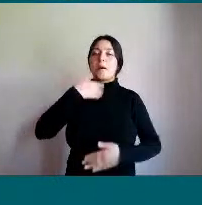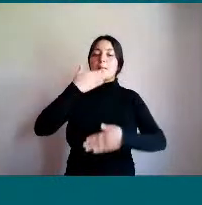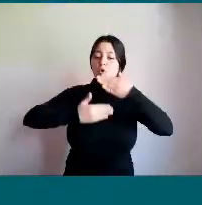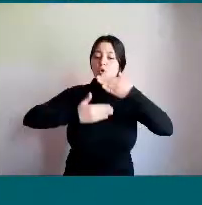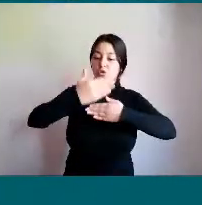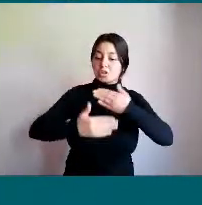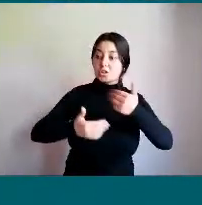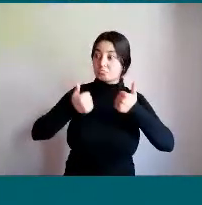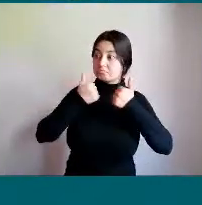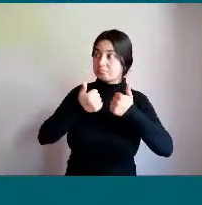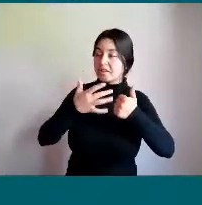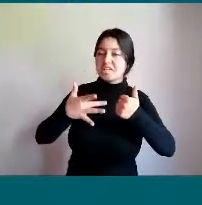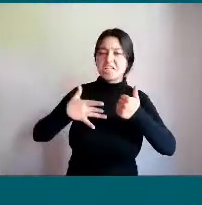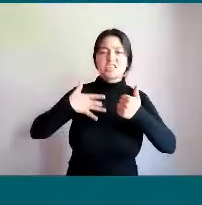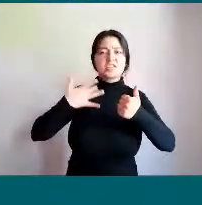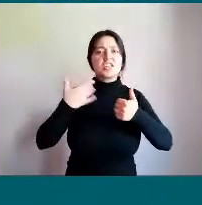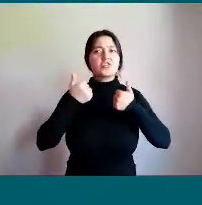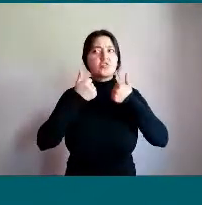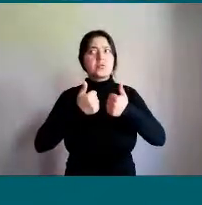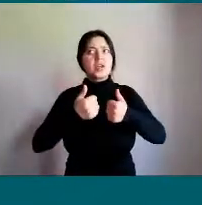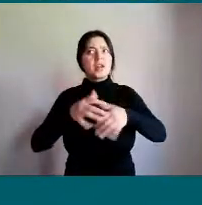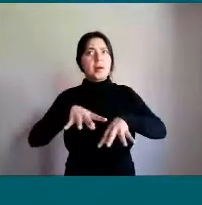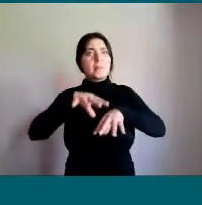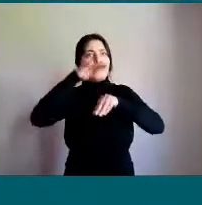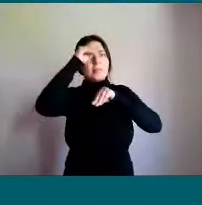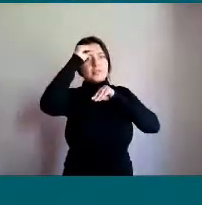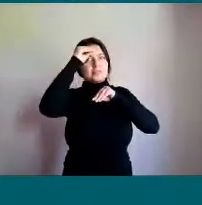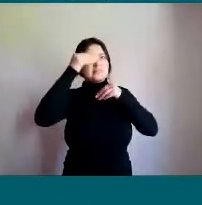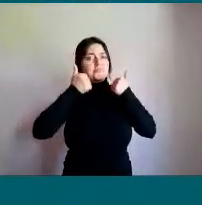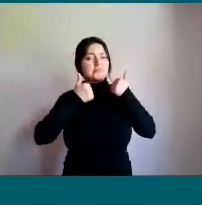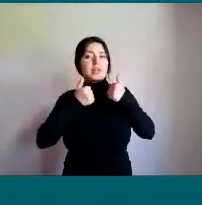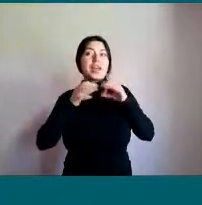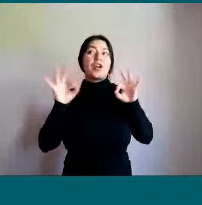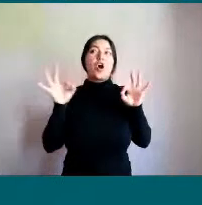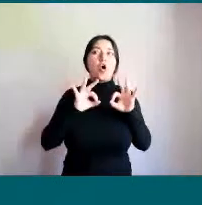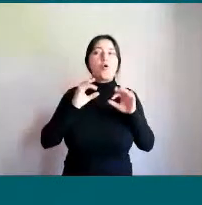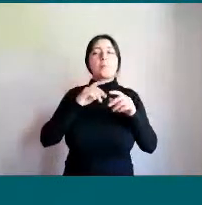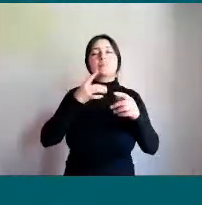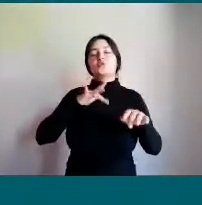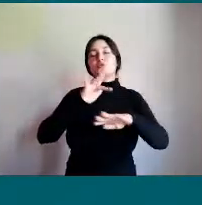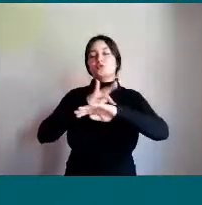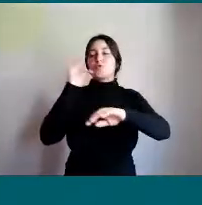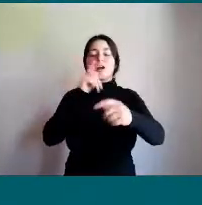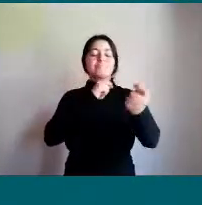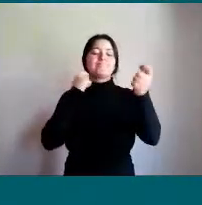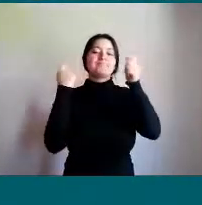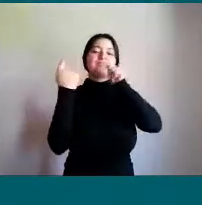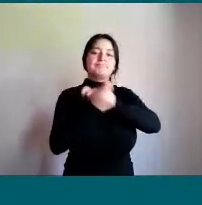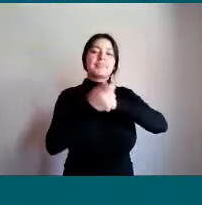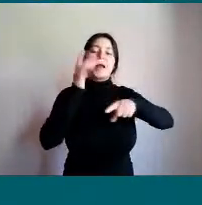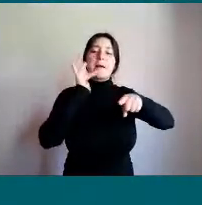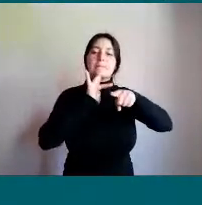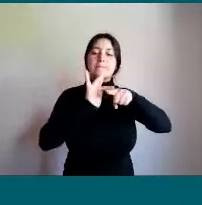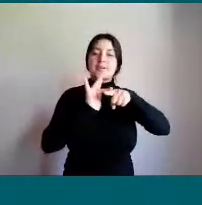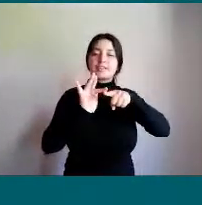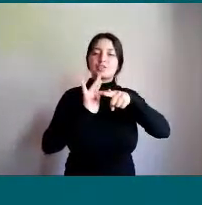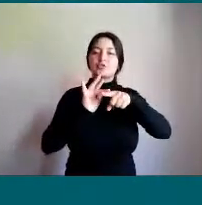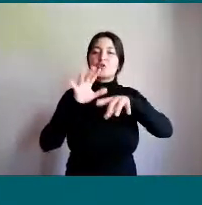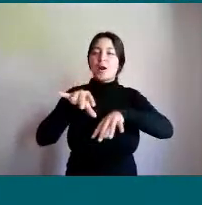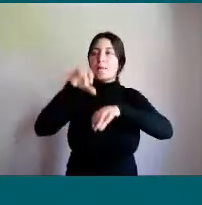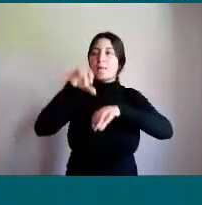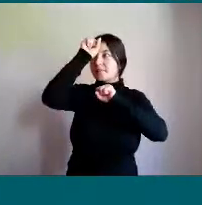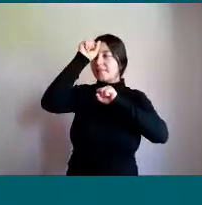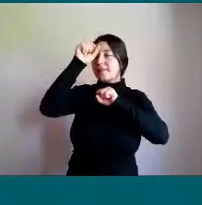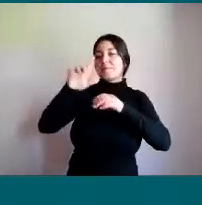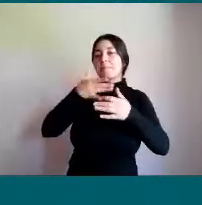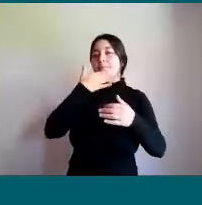que el propio alumno tome decisiones sobre sus estrategias de aprendizaje. Dice Karim, dice, la evaluación formativa permite